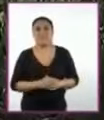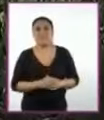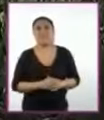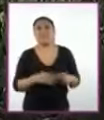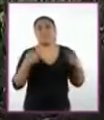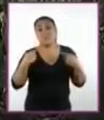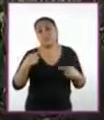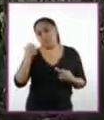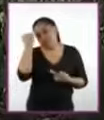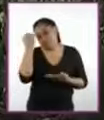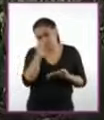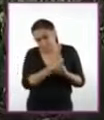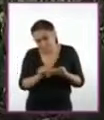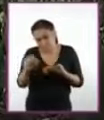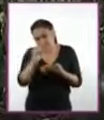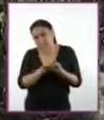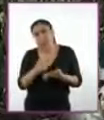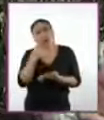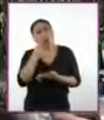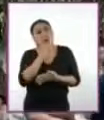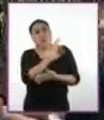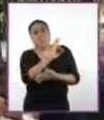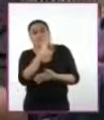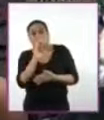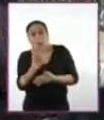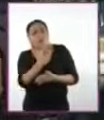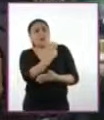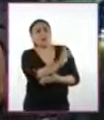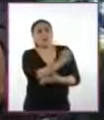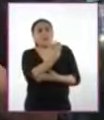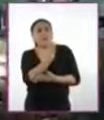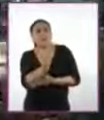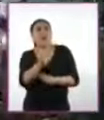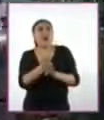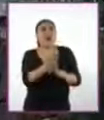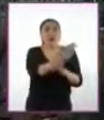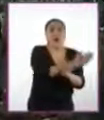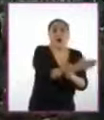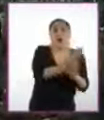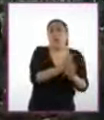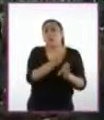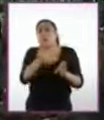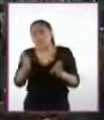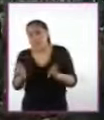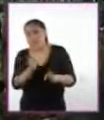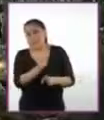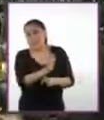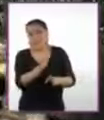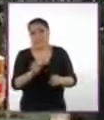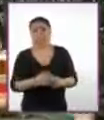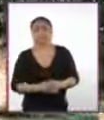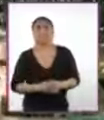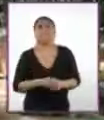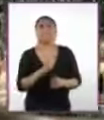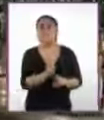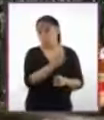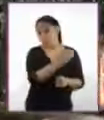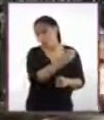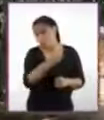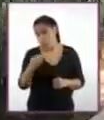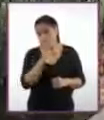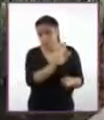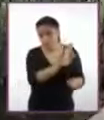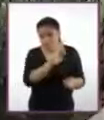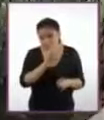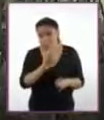Los historiadores utilizan la cronología para distinguir el antes y el después de estos acontecimientos. En orden cronológico,